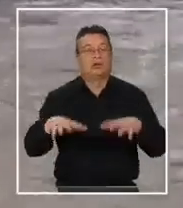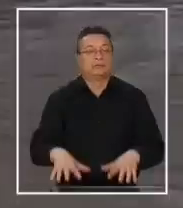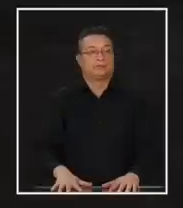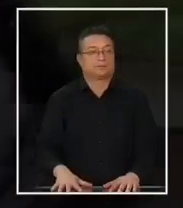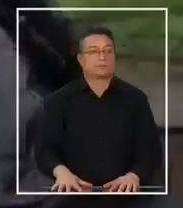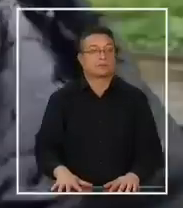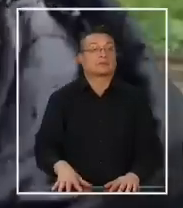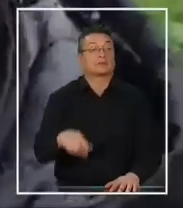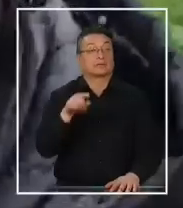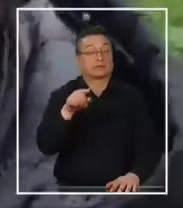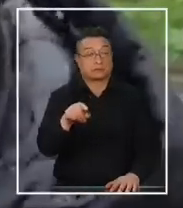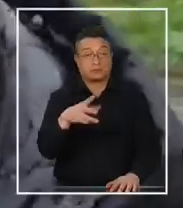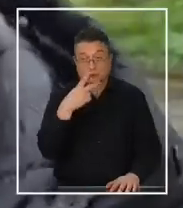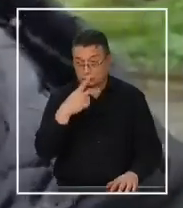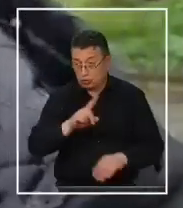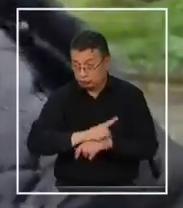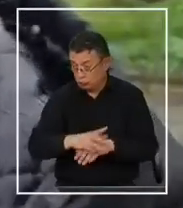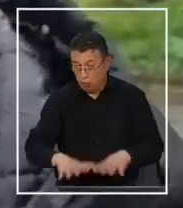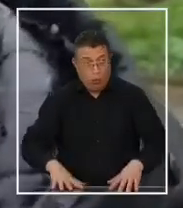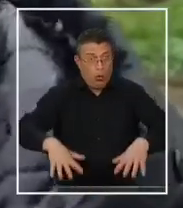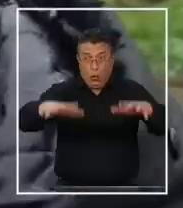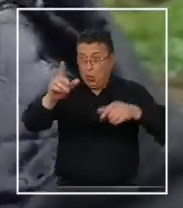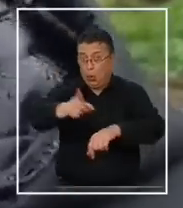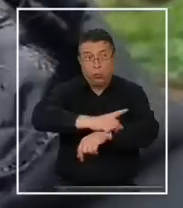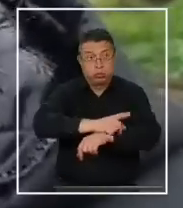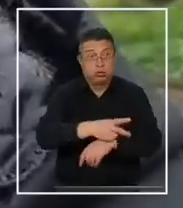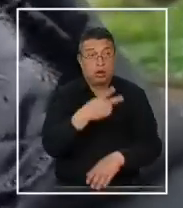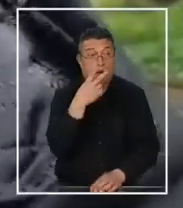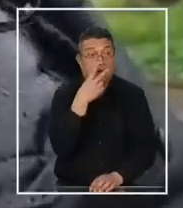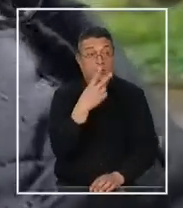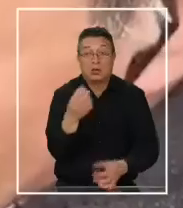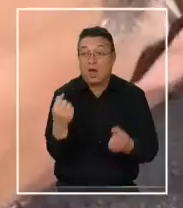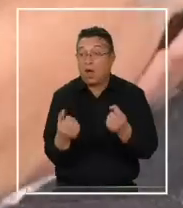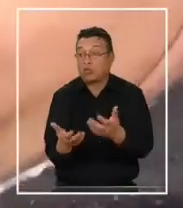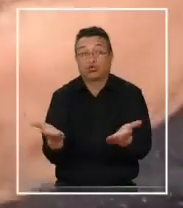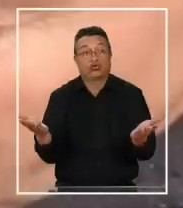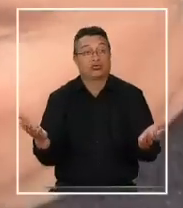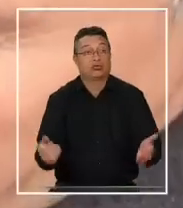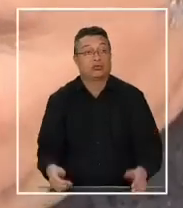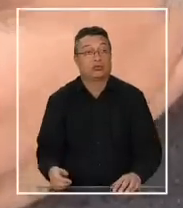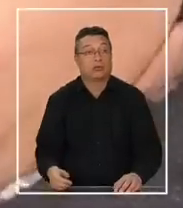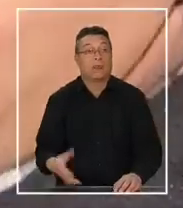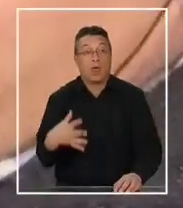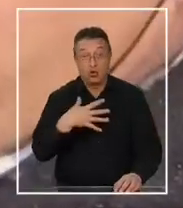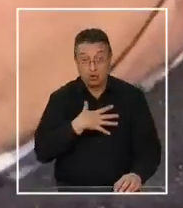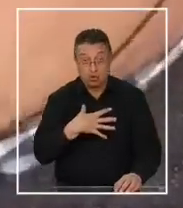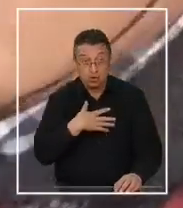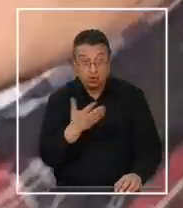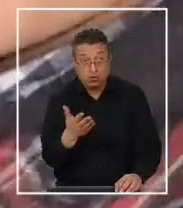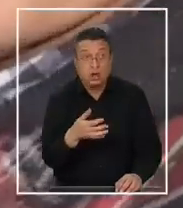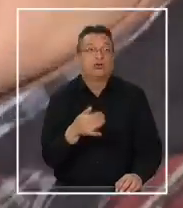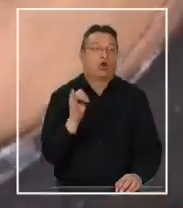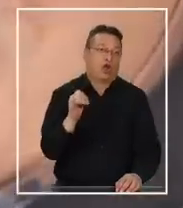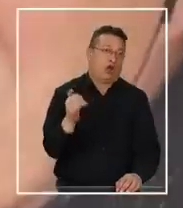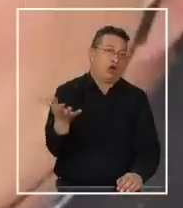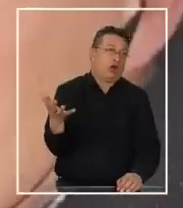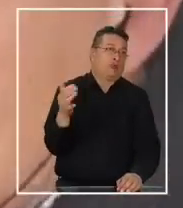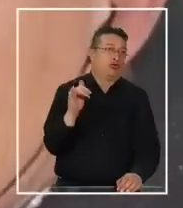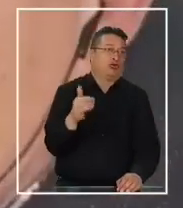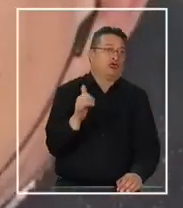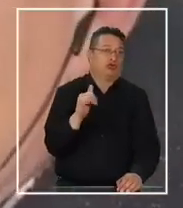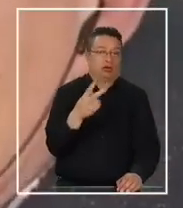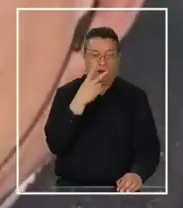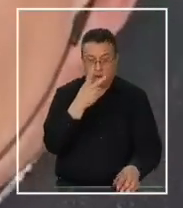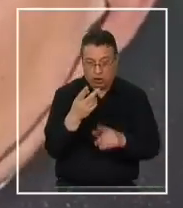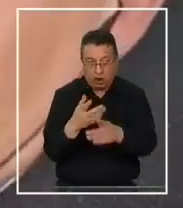que de la nada de repente se subió toda esta agua, y mire cómo están los autos. Se asustó, ¿no? Claro que sí. ¿Cuando lo vio al